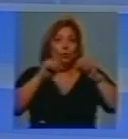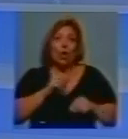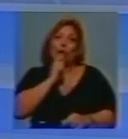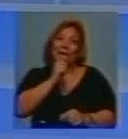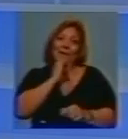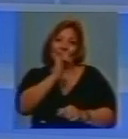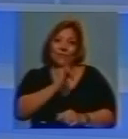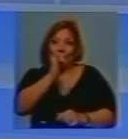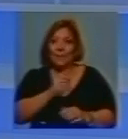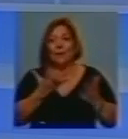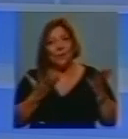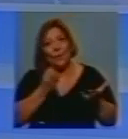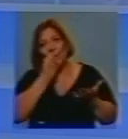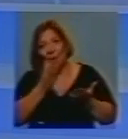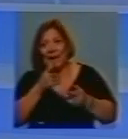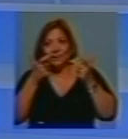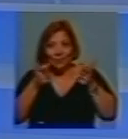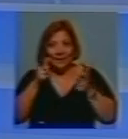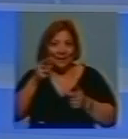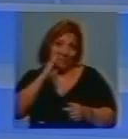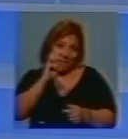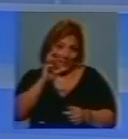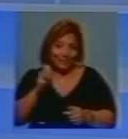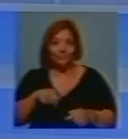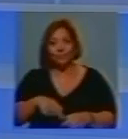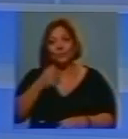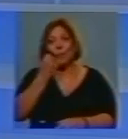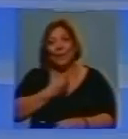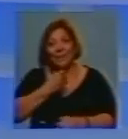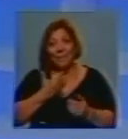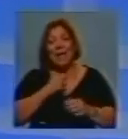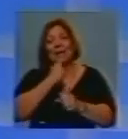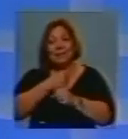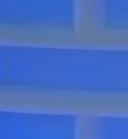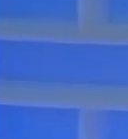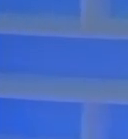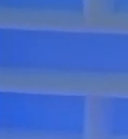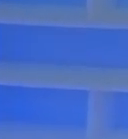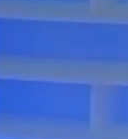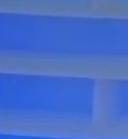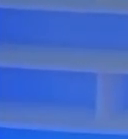reportando desde ese lugar. Buena cobertura entonces, nos vamos, continúen en TNU, ya llega Cuéntame. Que pasen bien.